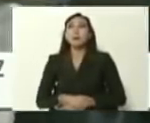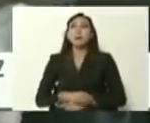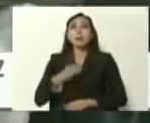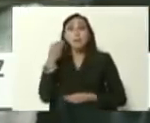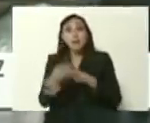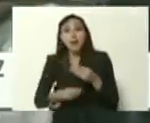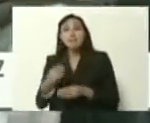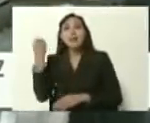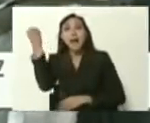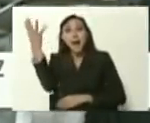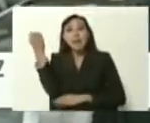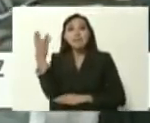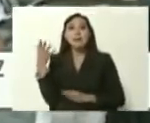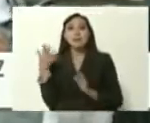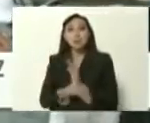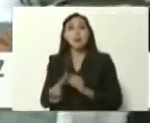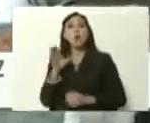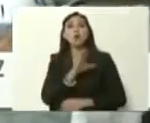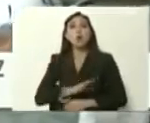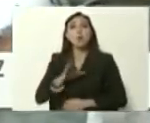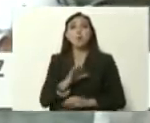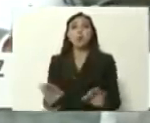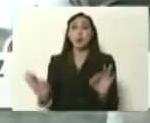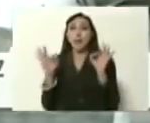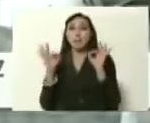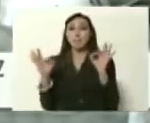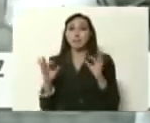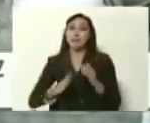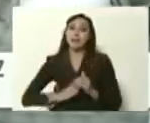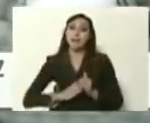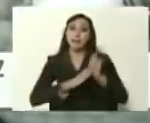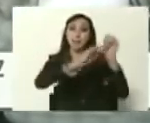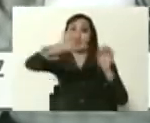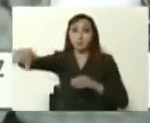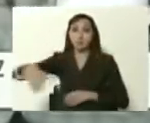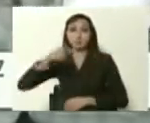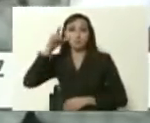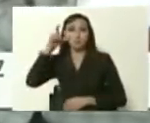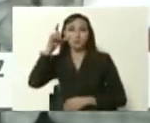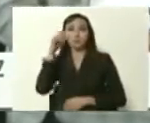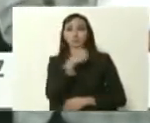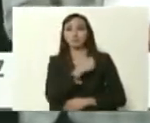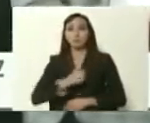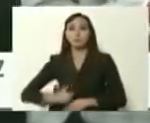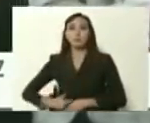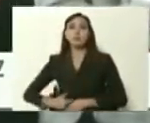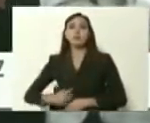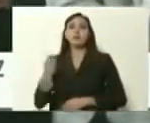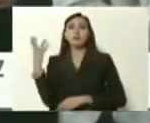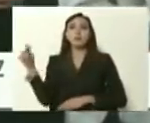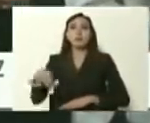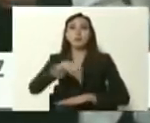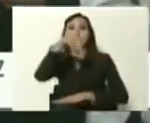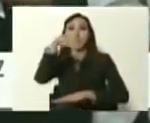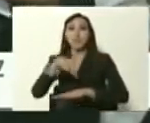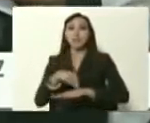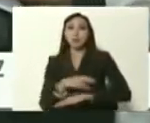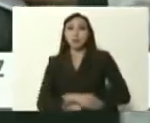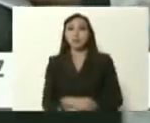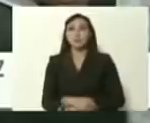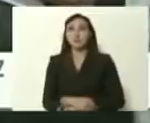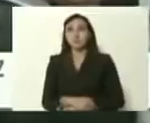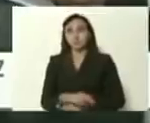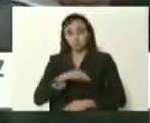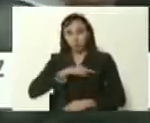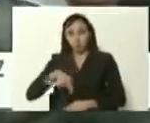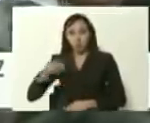y de parte de esta comisión especial, liderizada por el presidente de la Asamblea Nacional, el doctor Jorge Rodríguez, y que tenemos